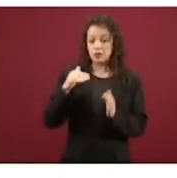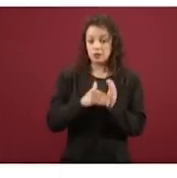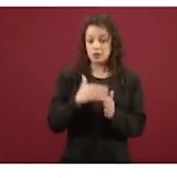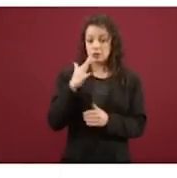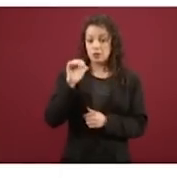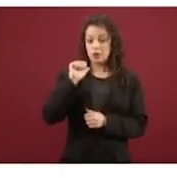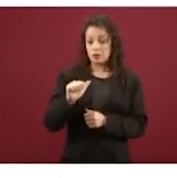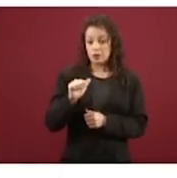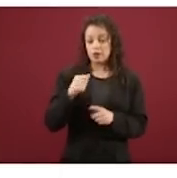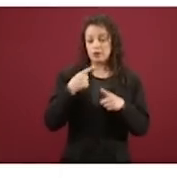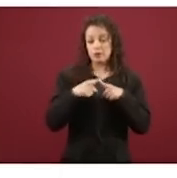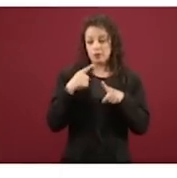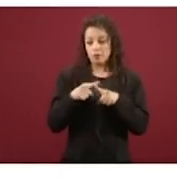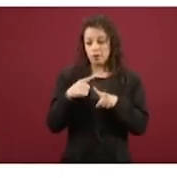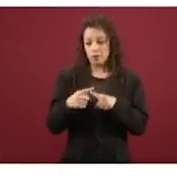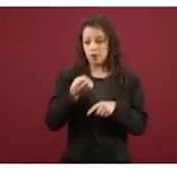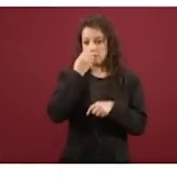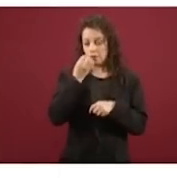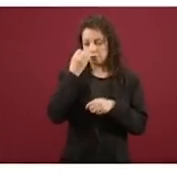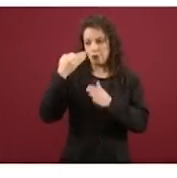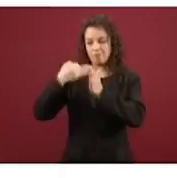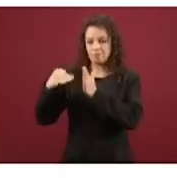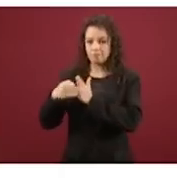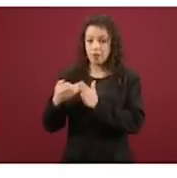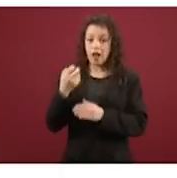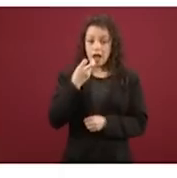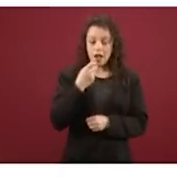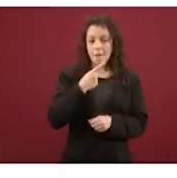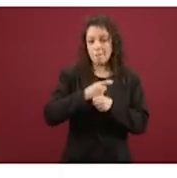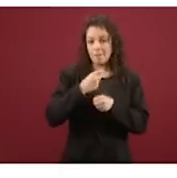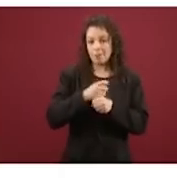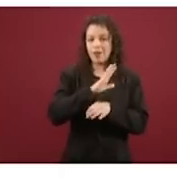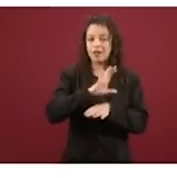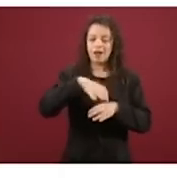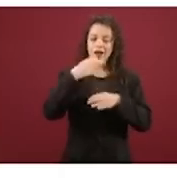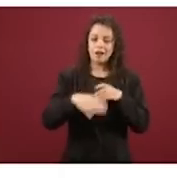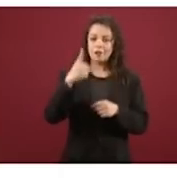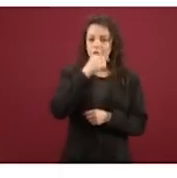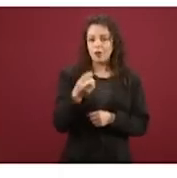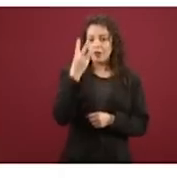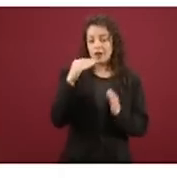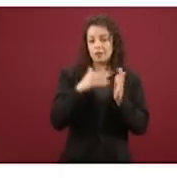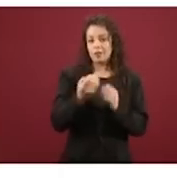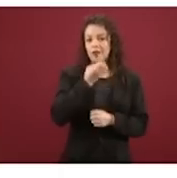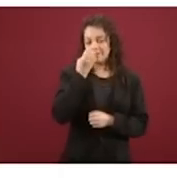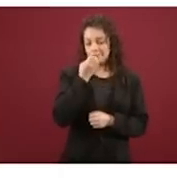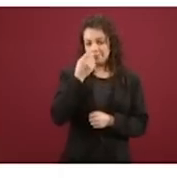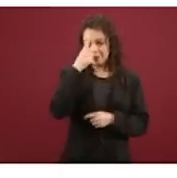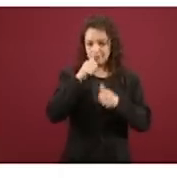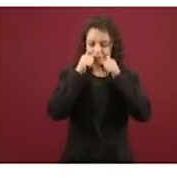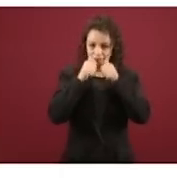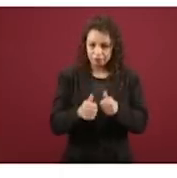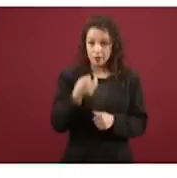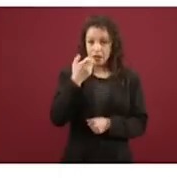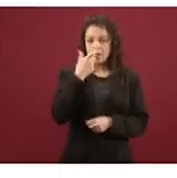77.056 planteles restantes y así concluir con la primera etapa de 103.000 escuelas. Todo esto requiere una inversión